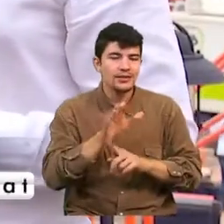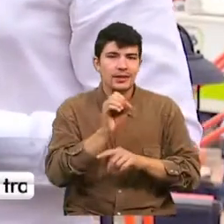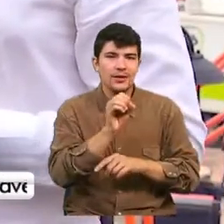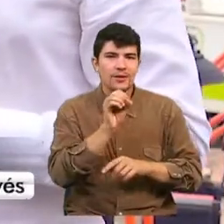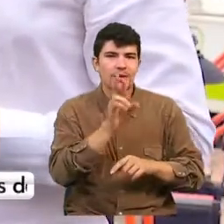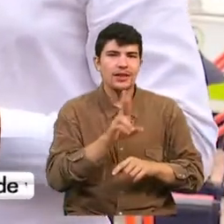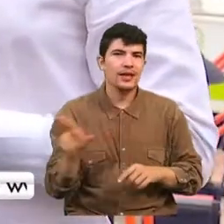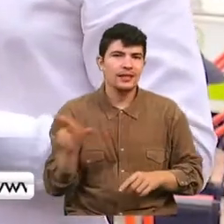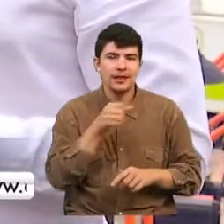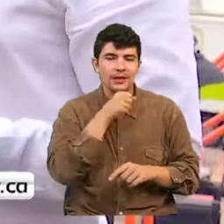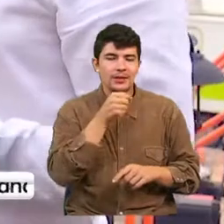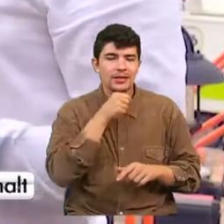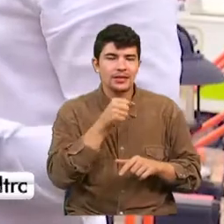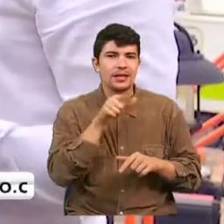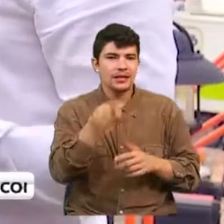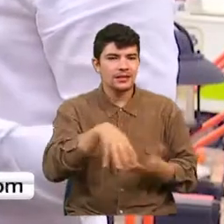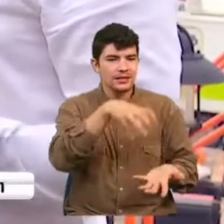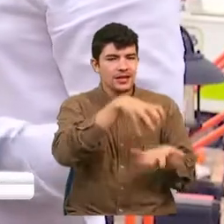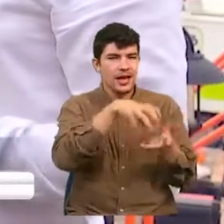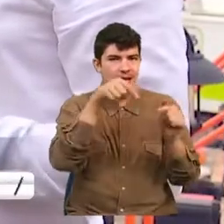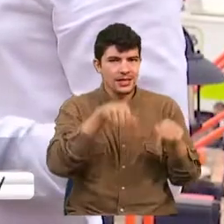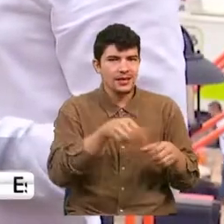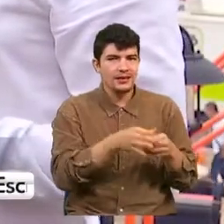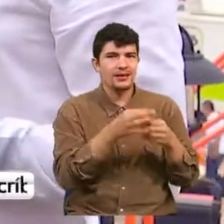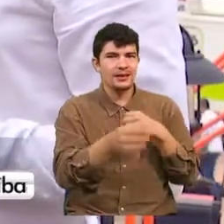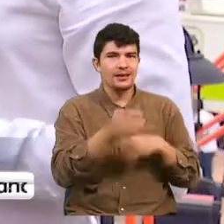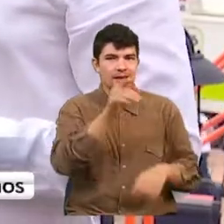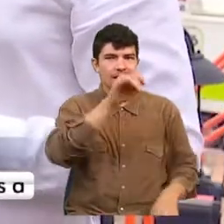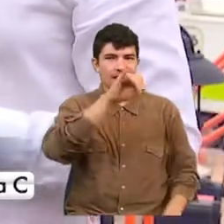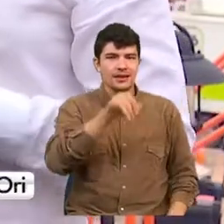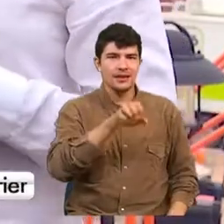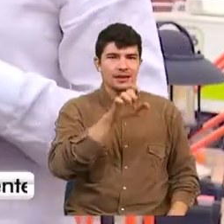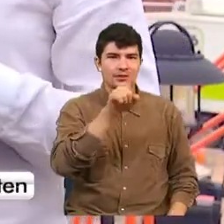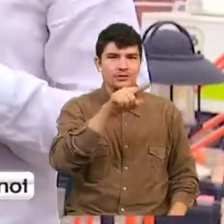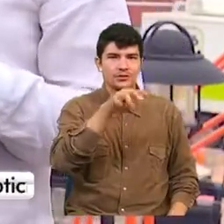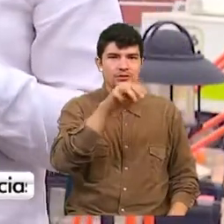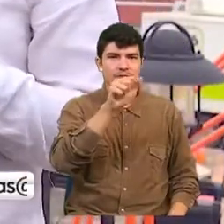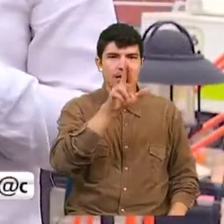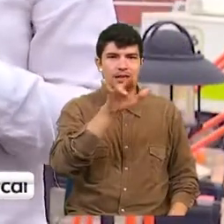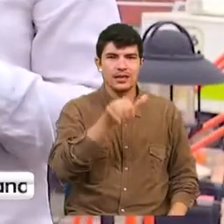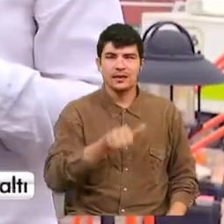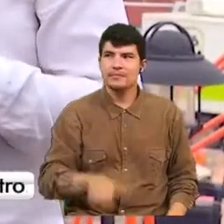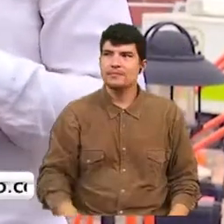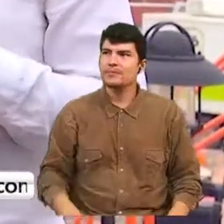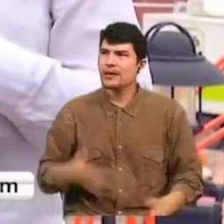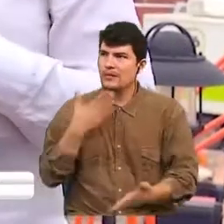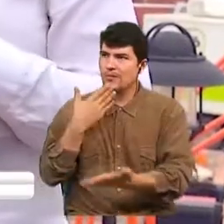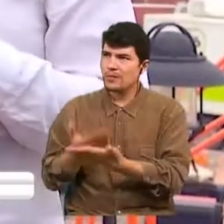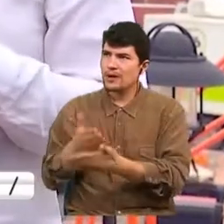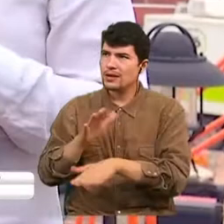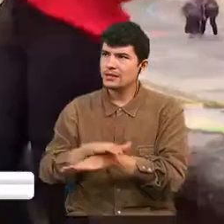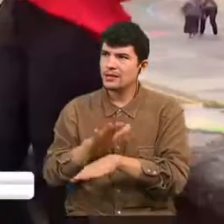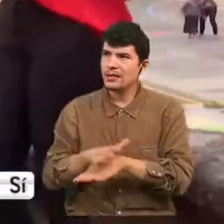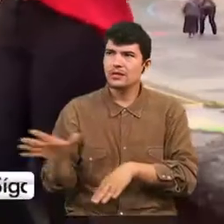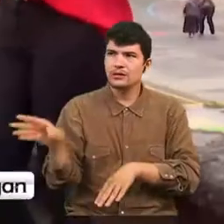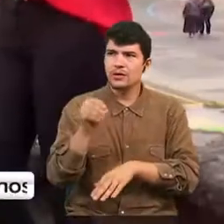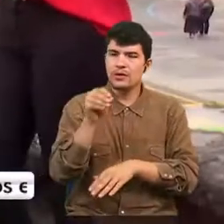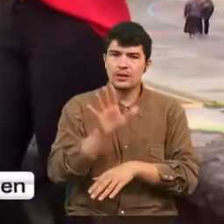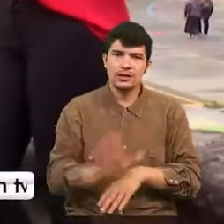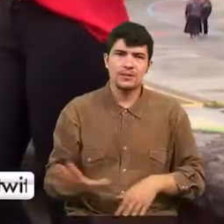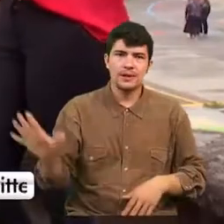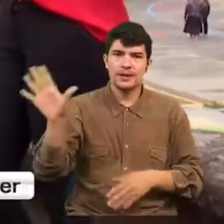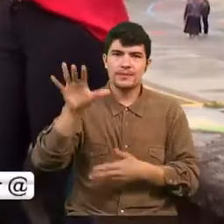que precisamente tuvo sede y aterrizó en el municipio que usted lidera. Bienvenido. Perfecto, sí. Muy buenas tardes a todo el departamento